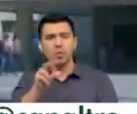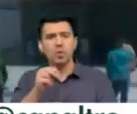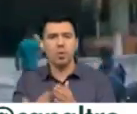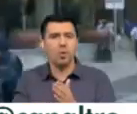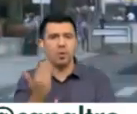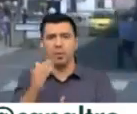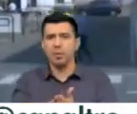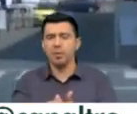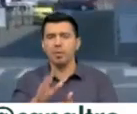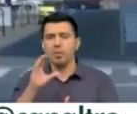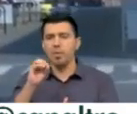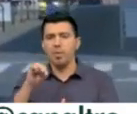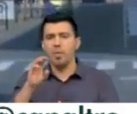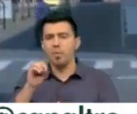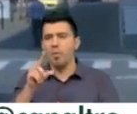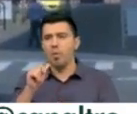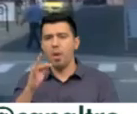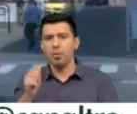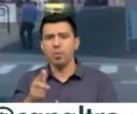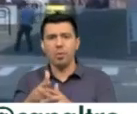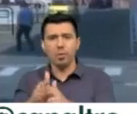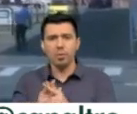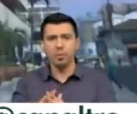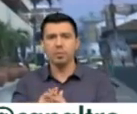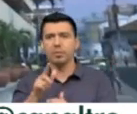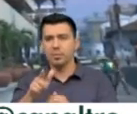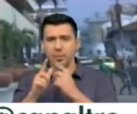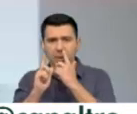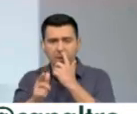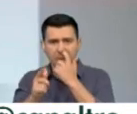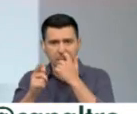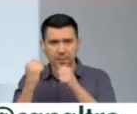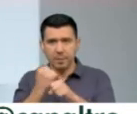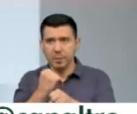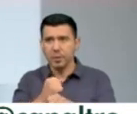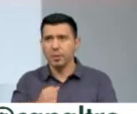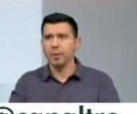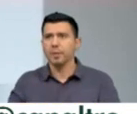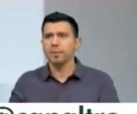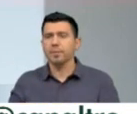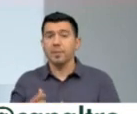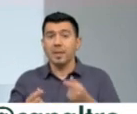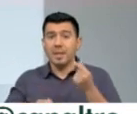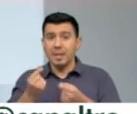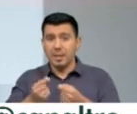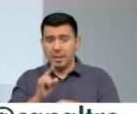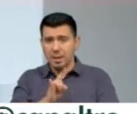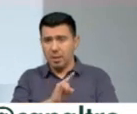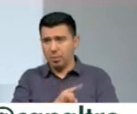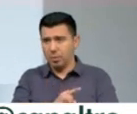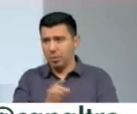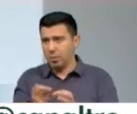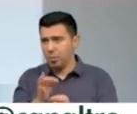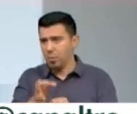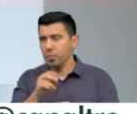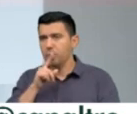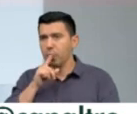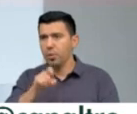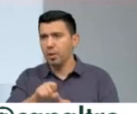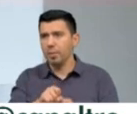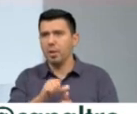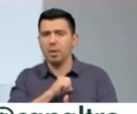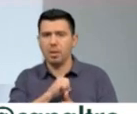que le permite al ente de control laborar en este despacho la contraloría y el municipio bucaramanga tenía